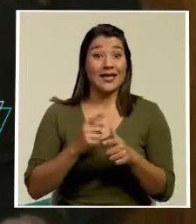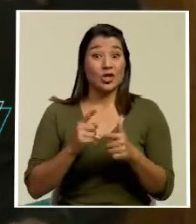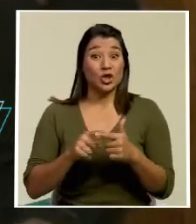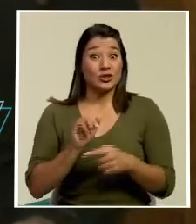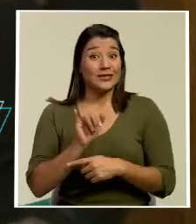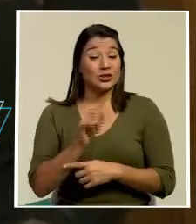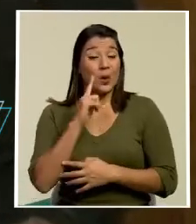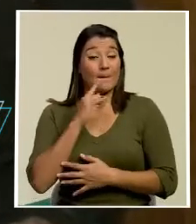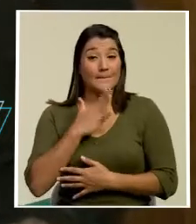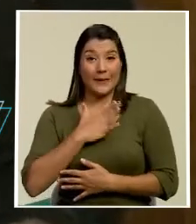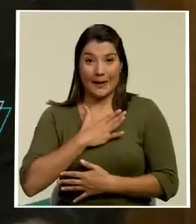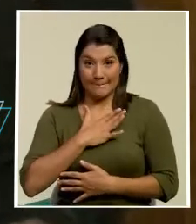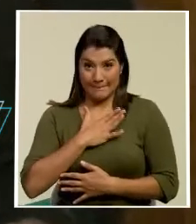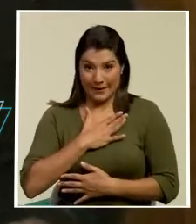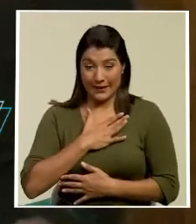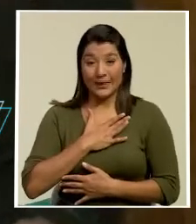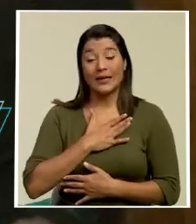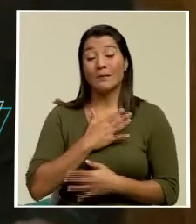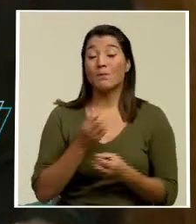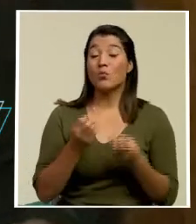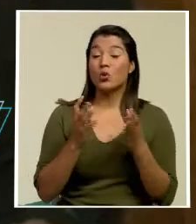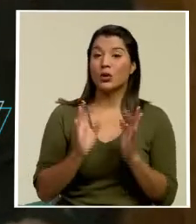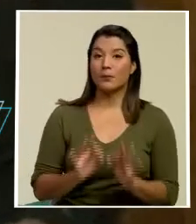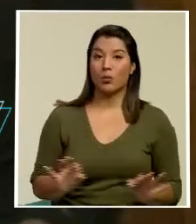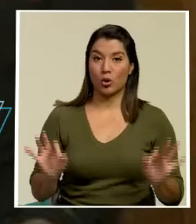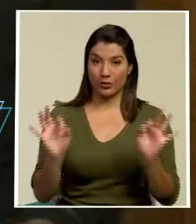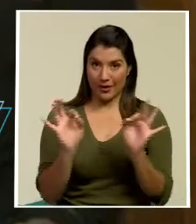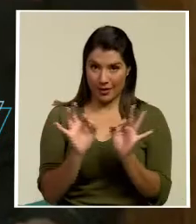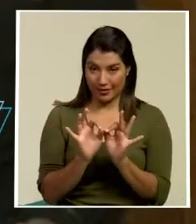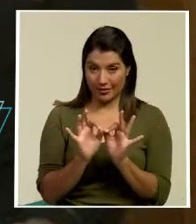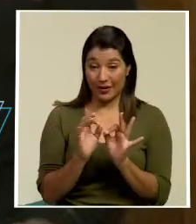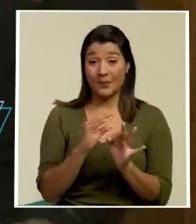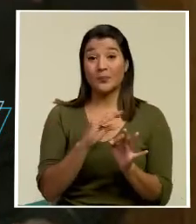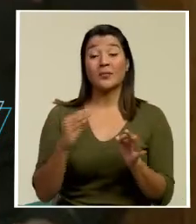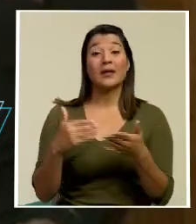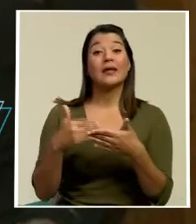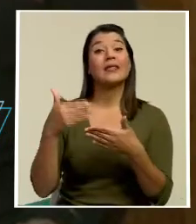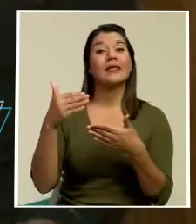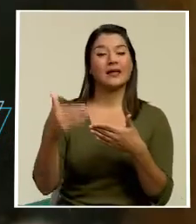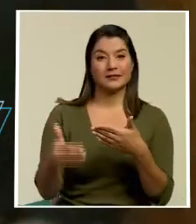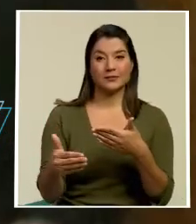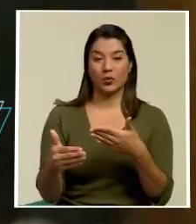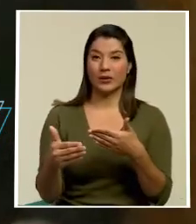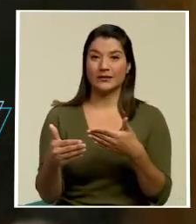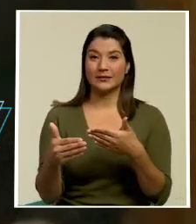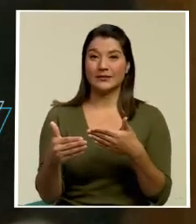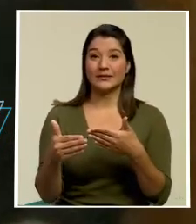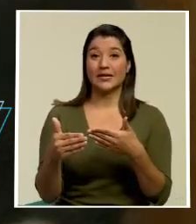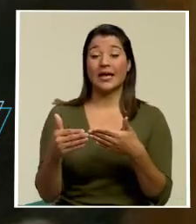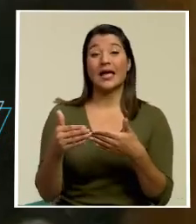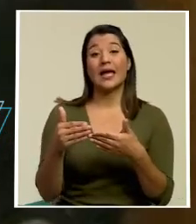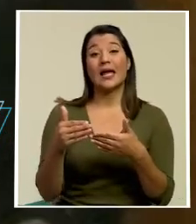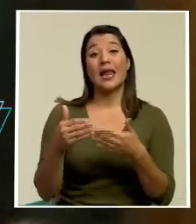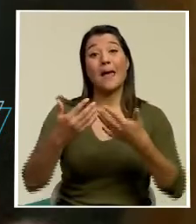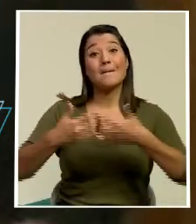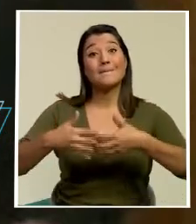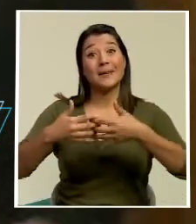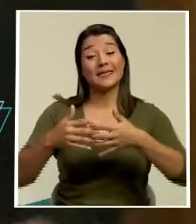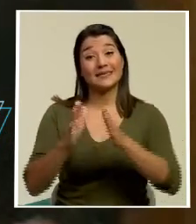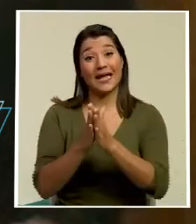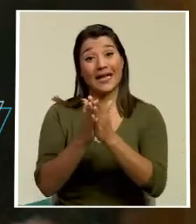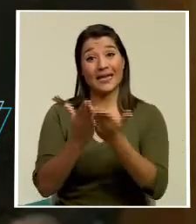fue para mí y para mi generación muy importante. Y luego fue la Educa, ¿no? La editorial